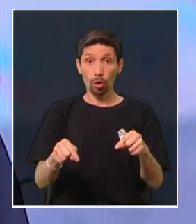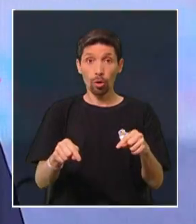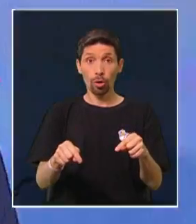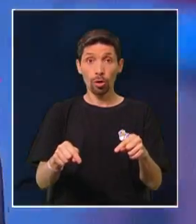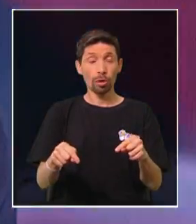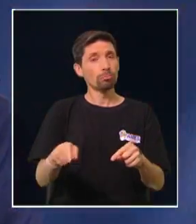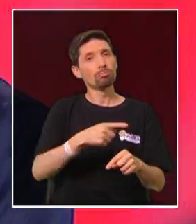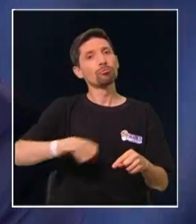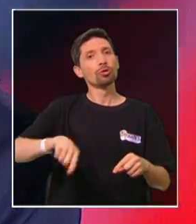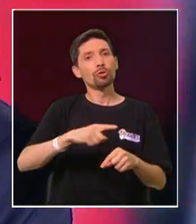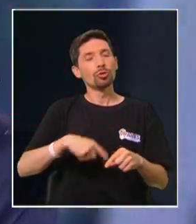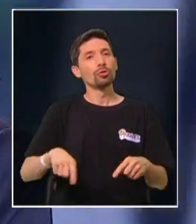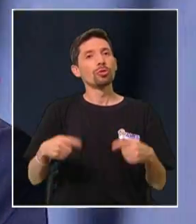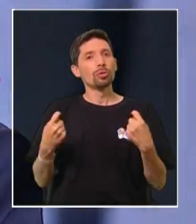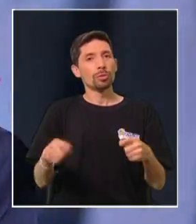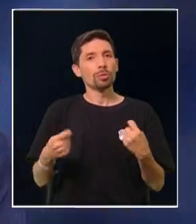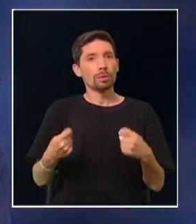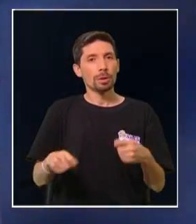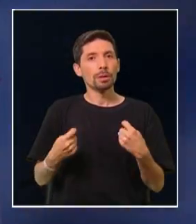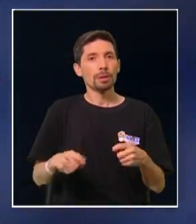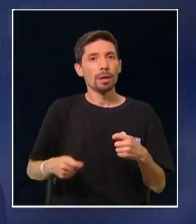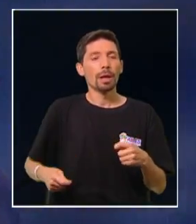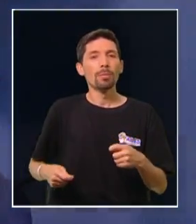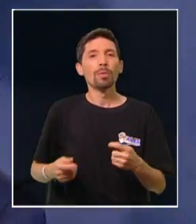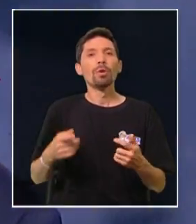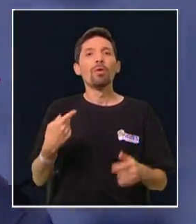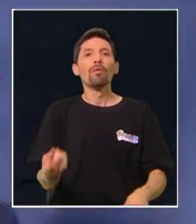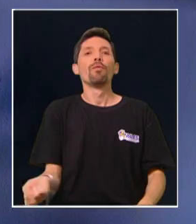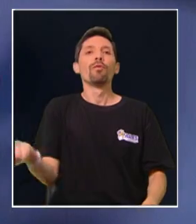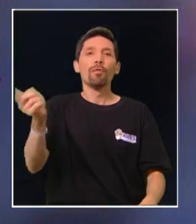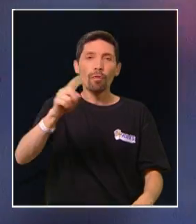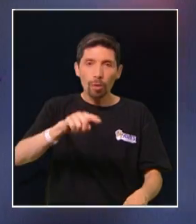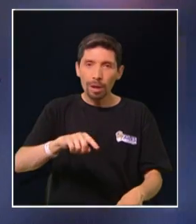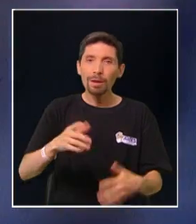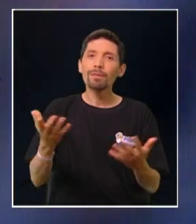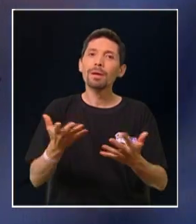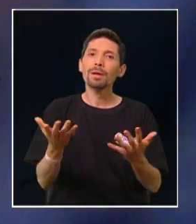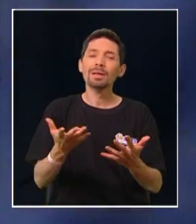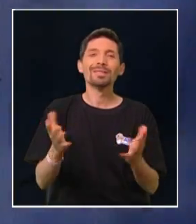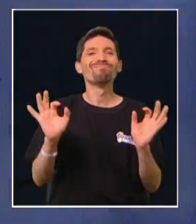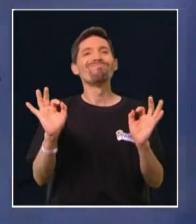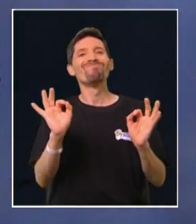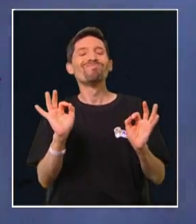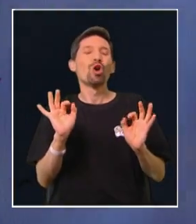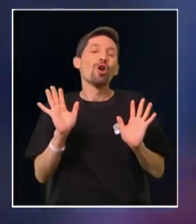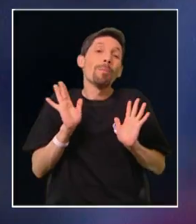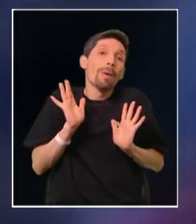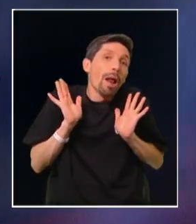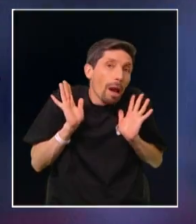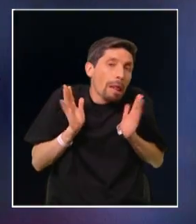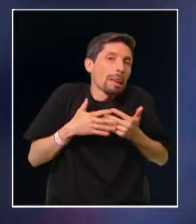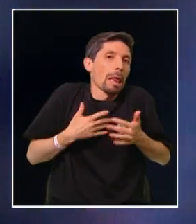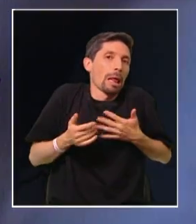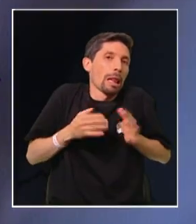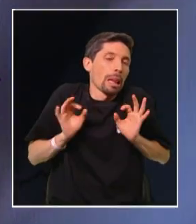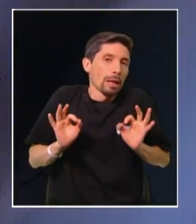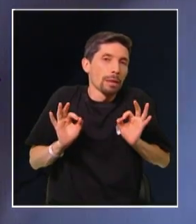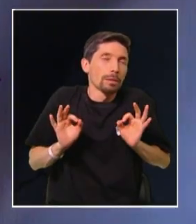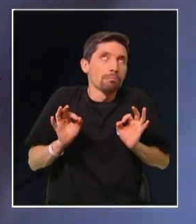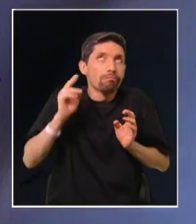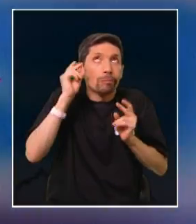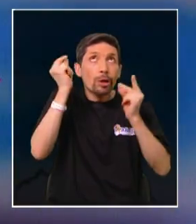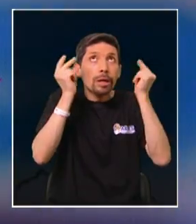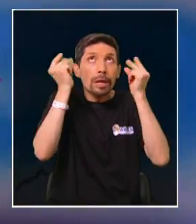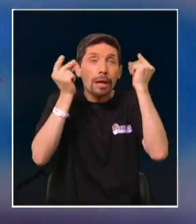estamos tratando de volver a una pseudo normalidad y con